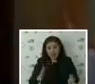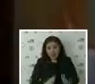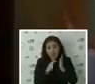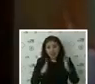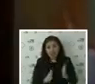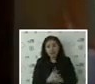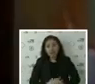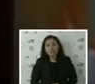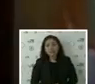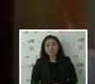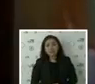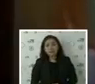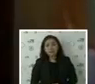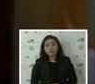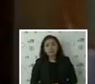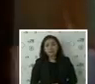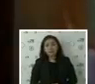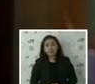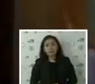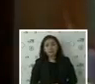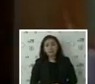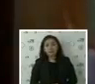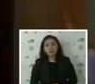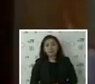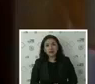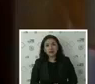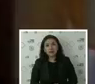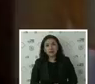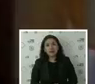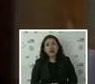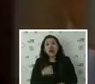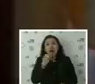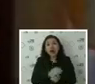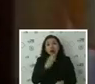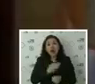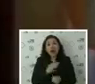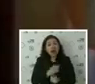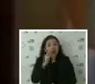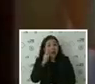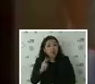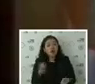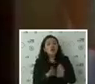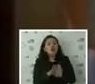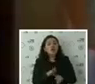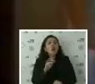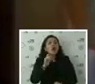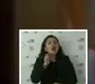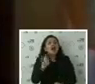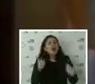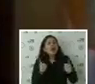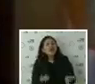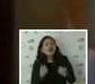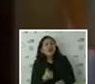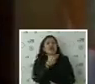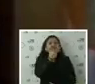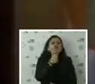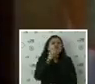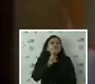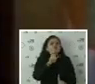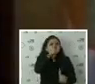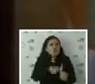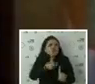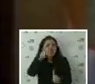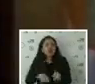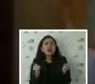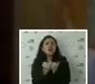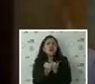estado viviendo. Por supuesto, con todas estas miradas que hoy tenemos en relación al género, a la democracia y pues a este ámbito